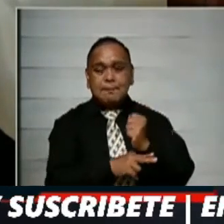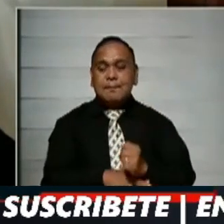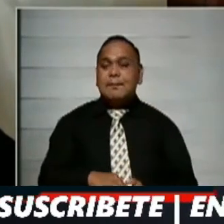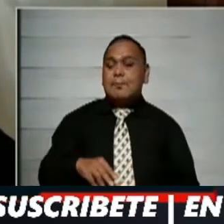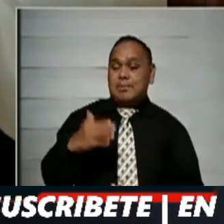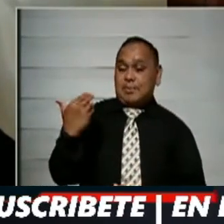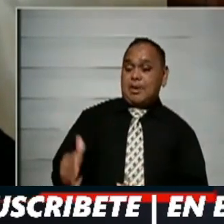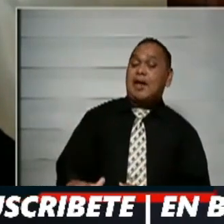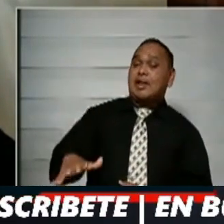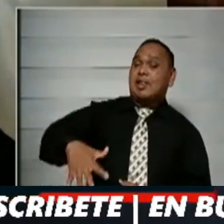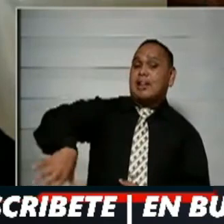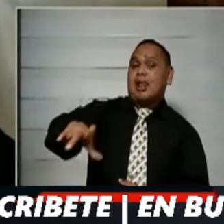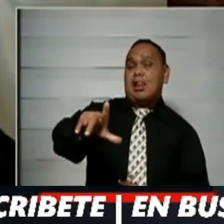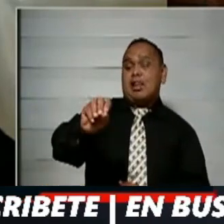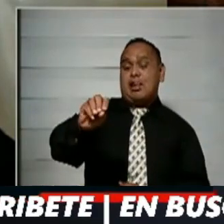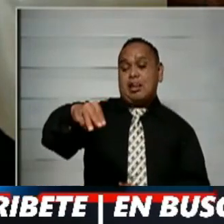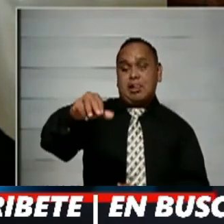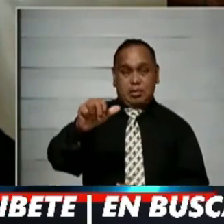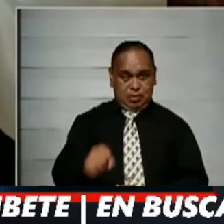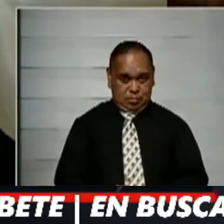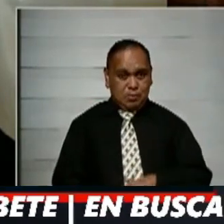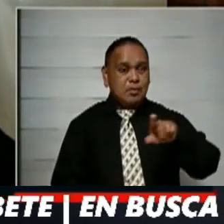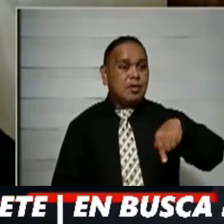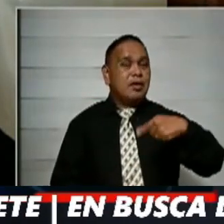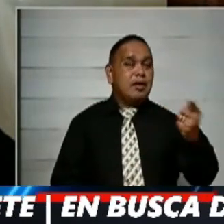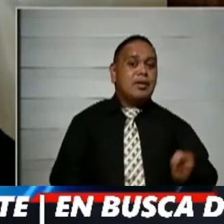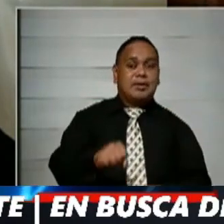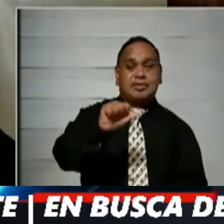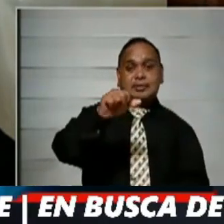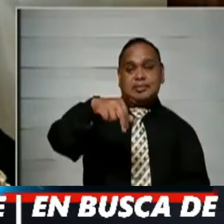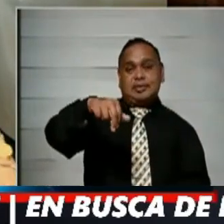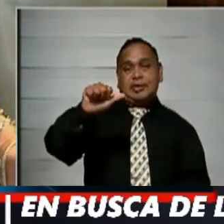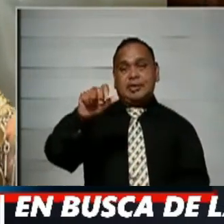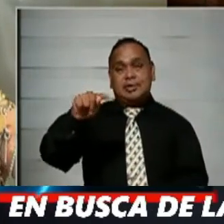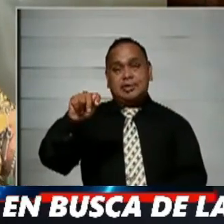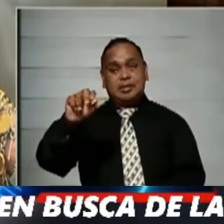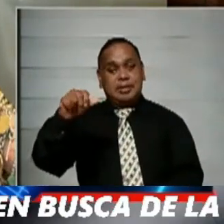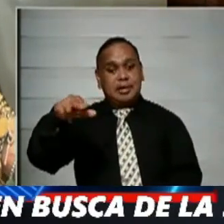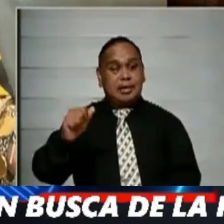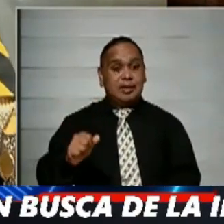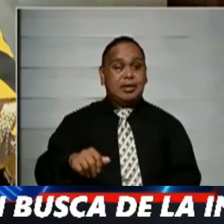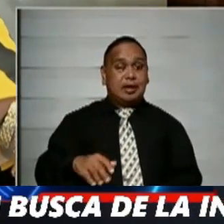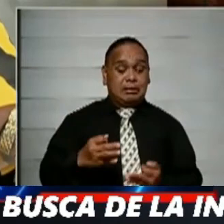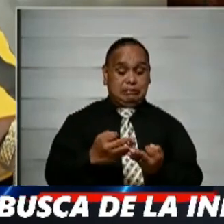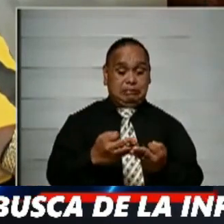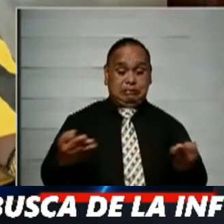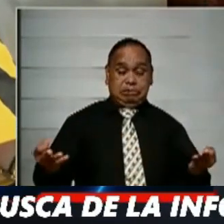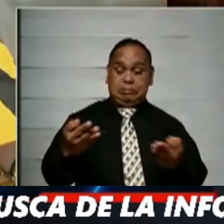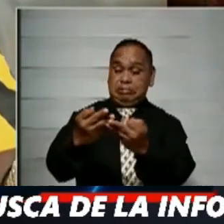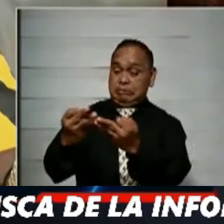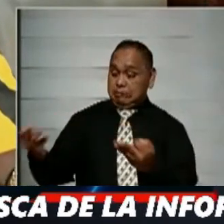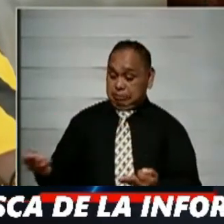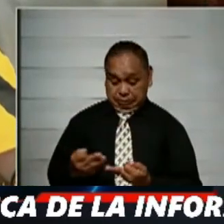del Castillo, 5 fraccionamientos de Villas de Santana. Tiene muchos terrenos, pero ¿y el hermanito de dónde